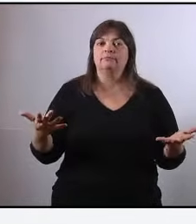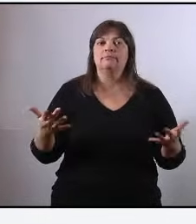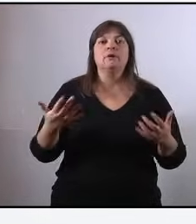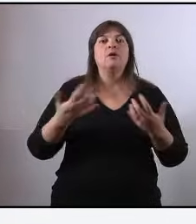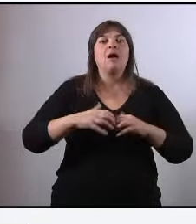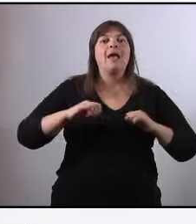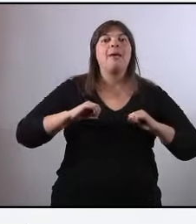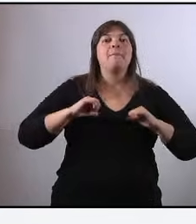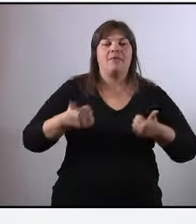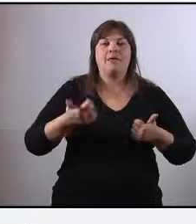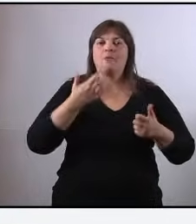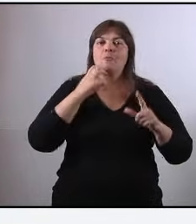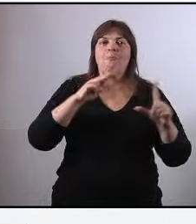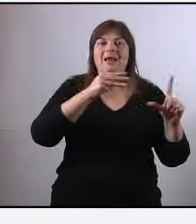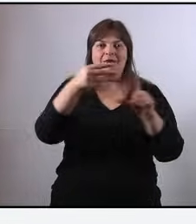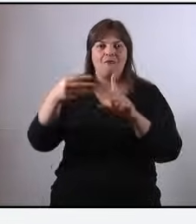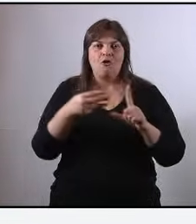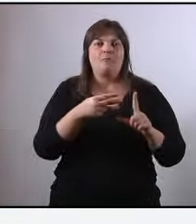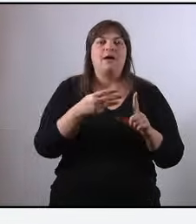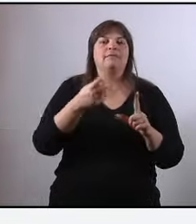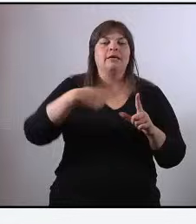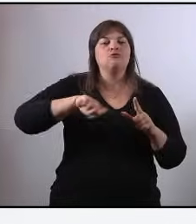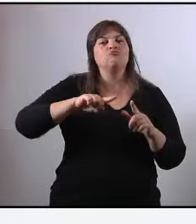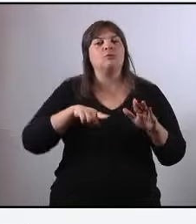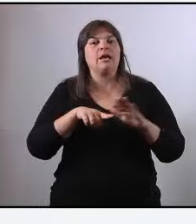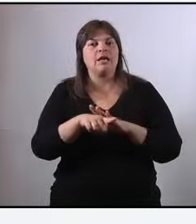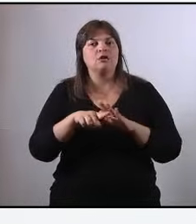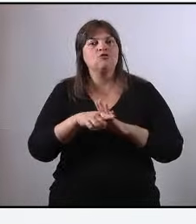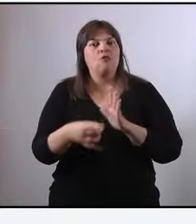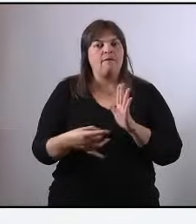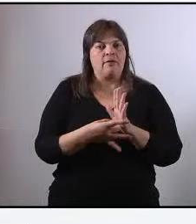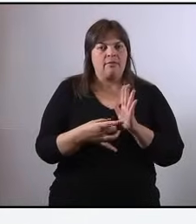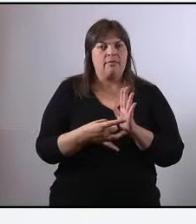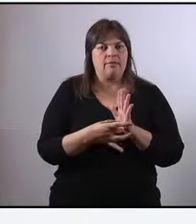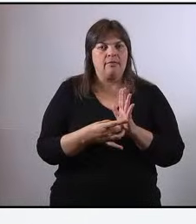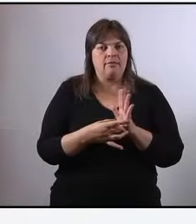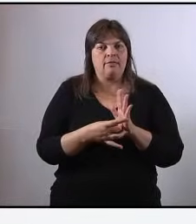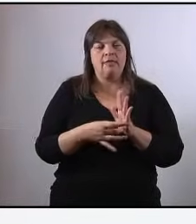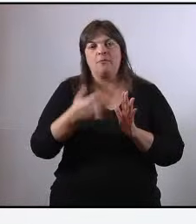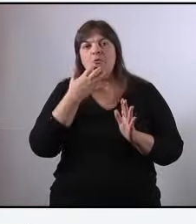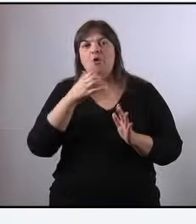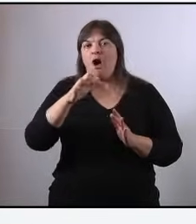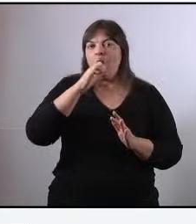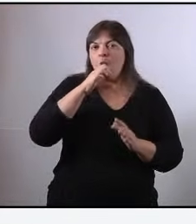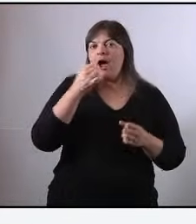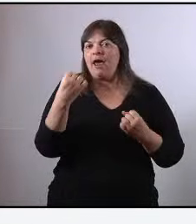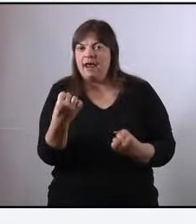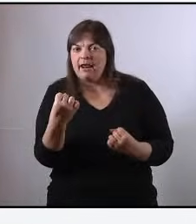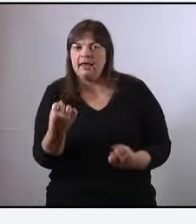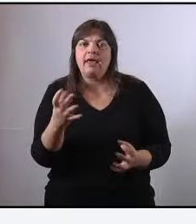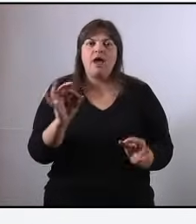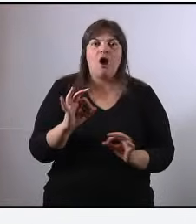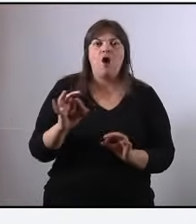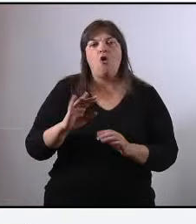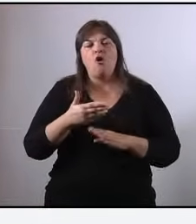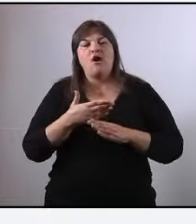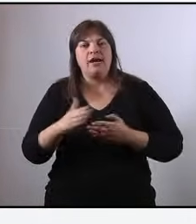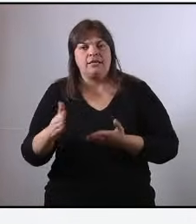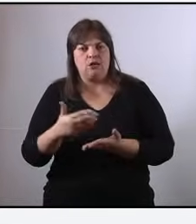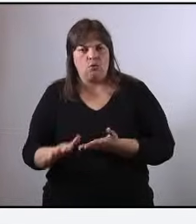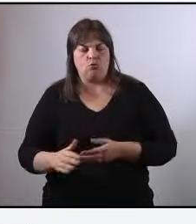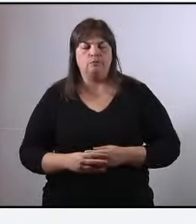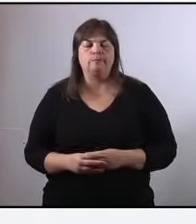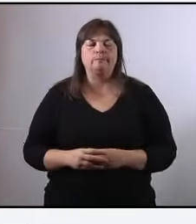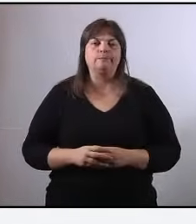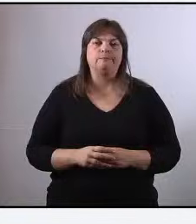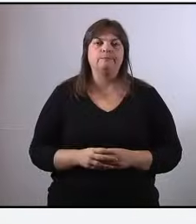de plataformas que permitan una gestión eficiente del agua, de la energía o de los residuos.